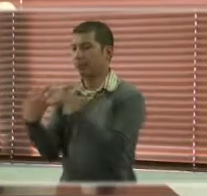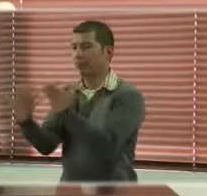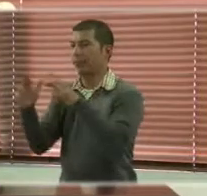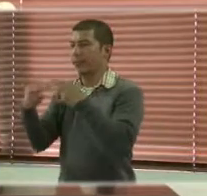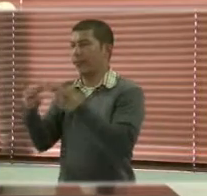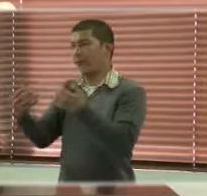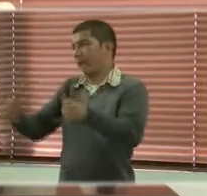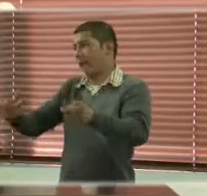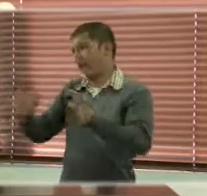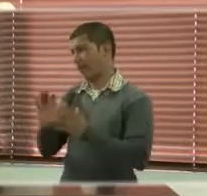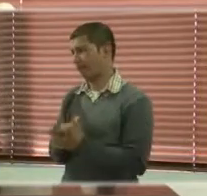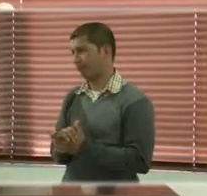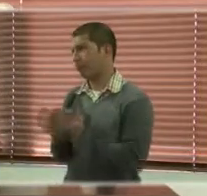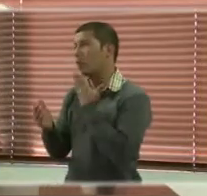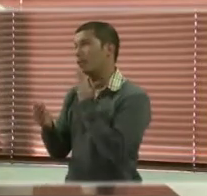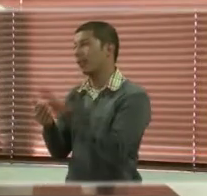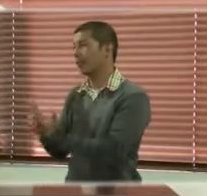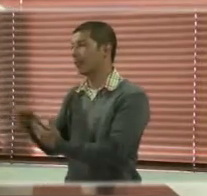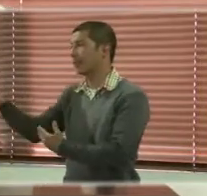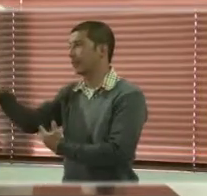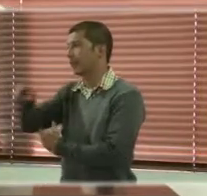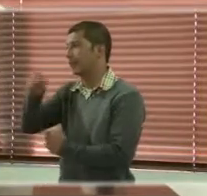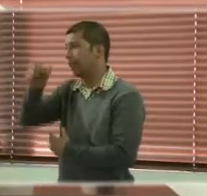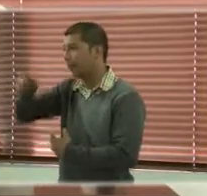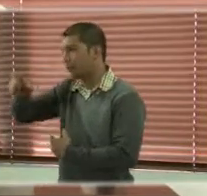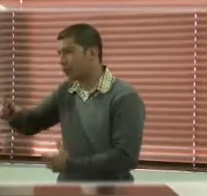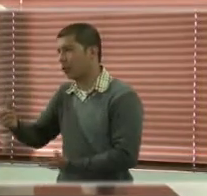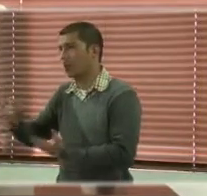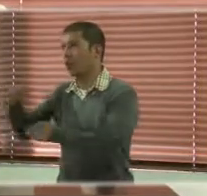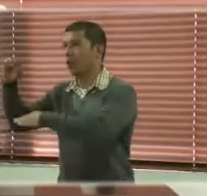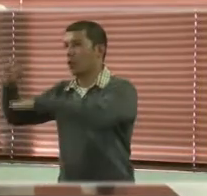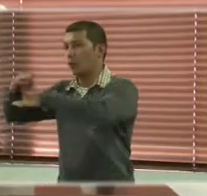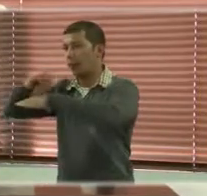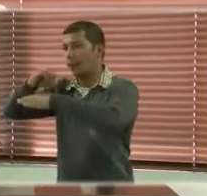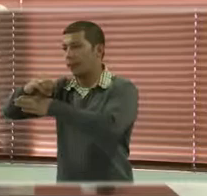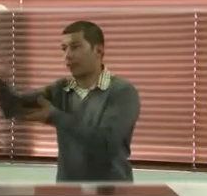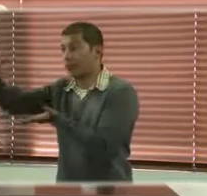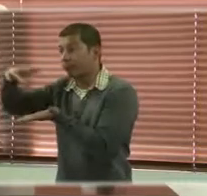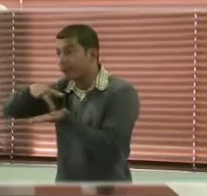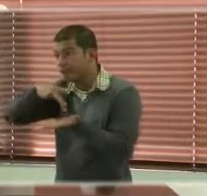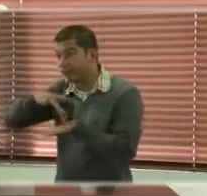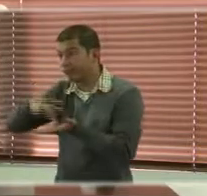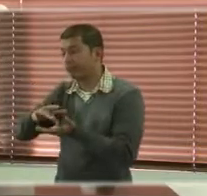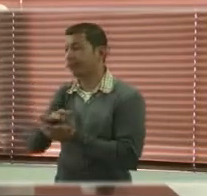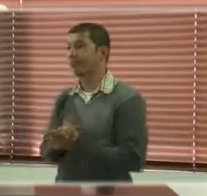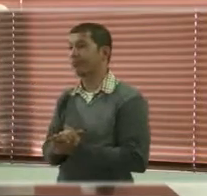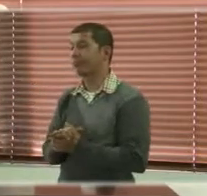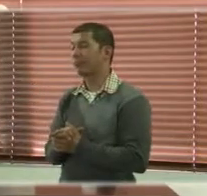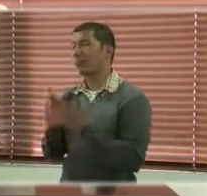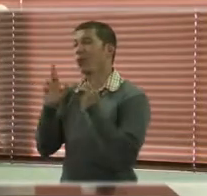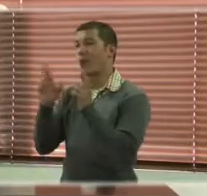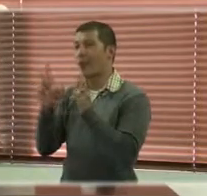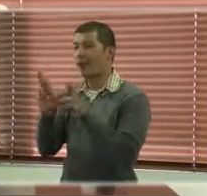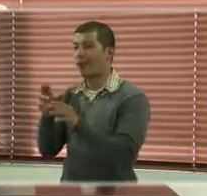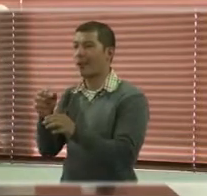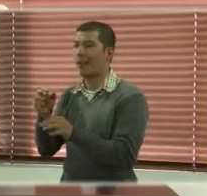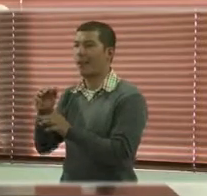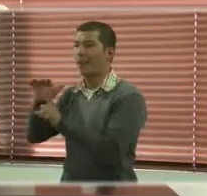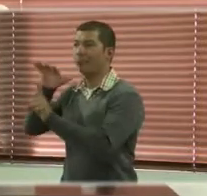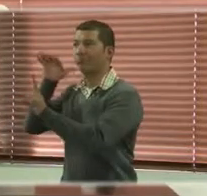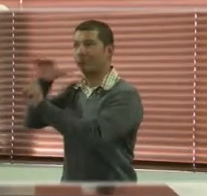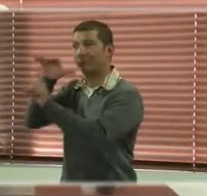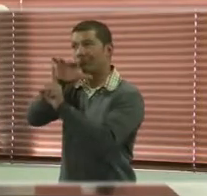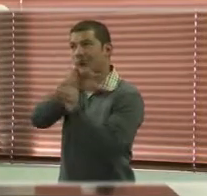representadas esperamos que la conversación continúe ya que nuestro trabajo de incidencia debe seguir y